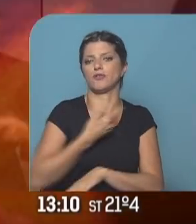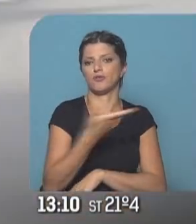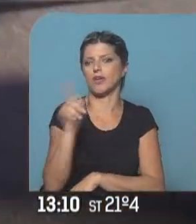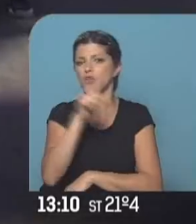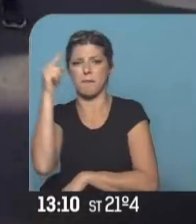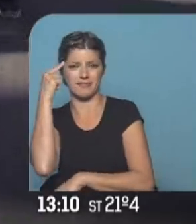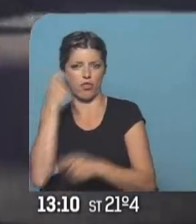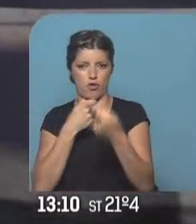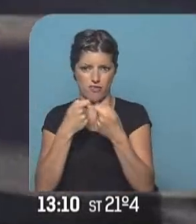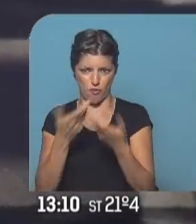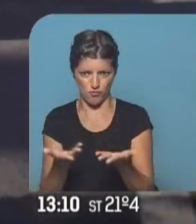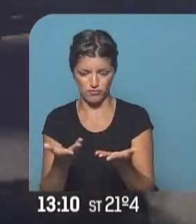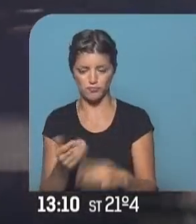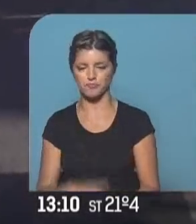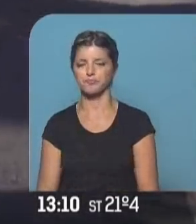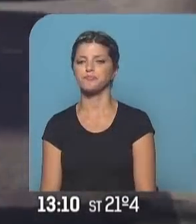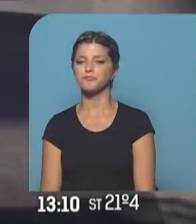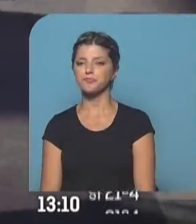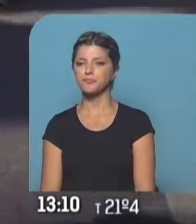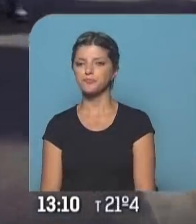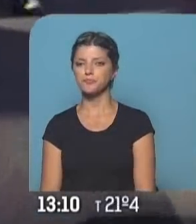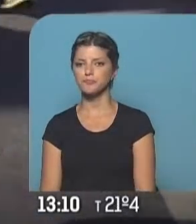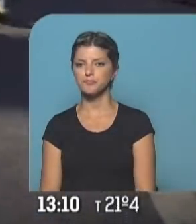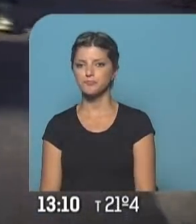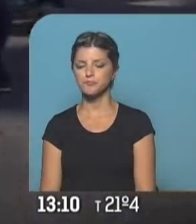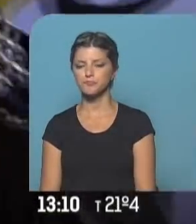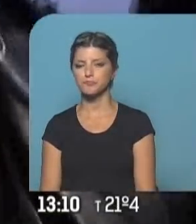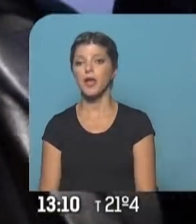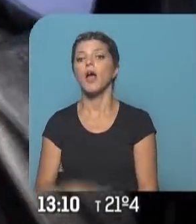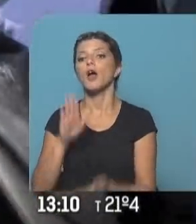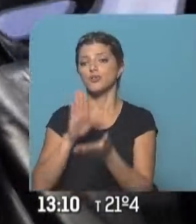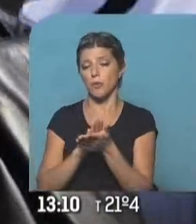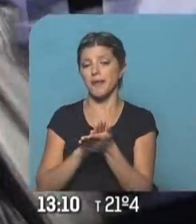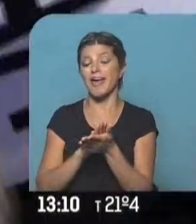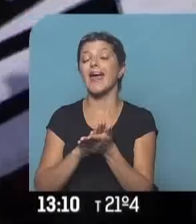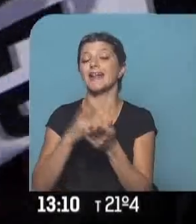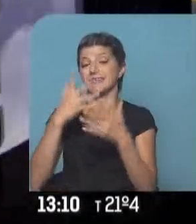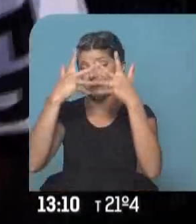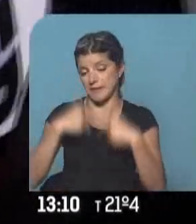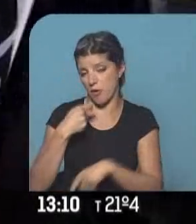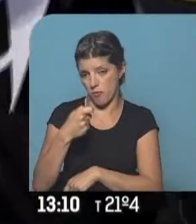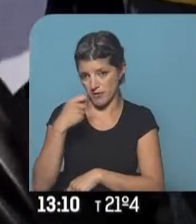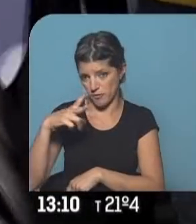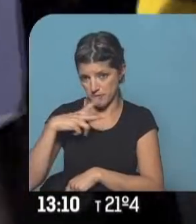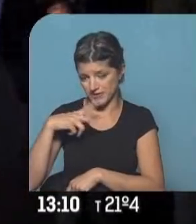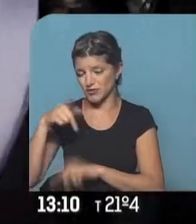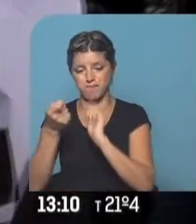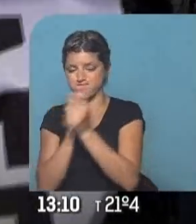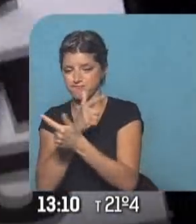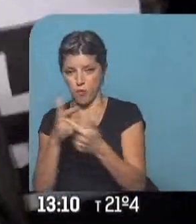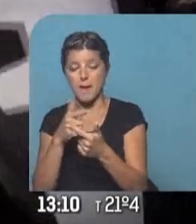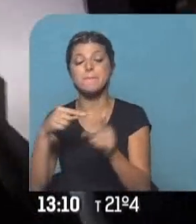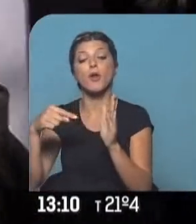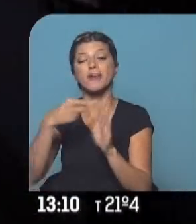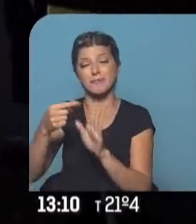consumo. Sin cambios sustanciales en el privatizado sistema previsional, semanas atrás, la primera